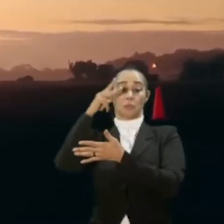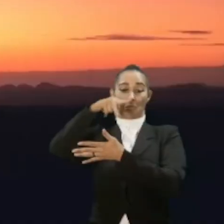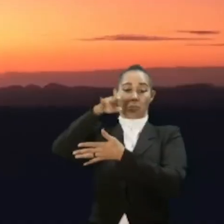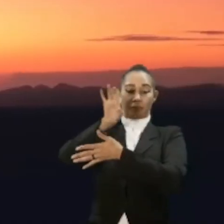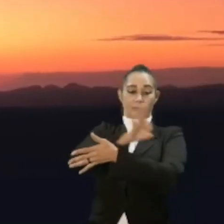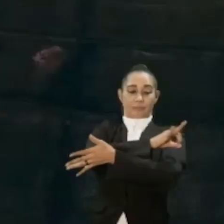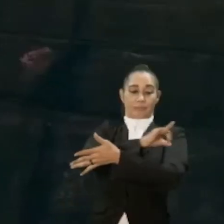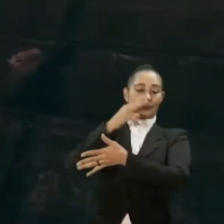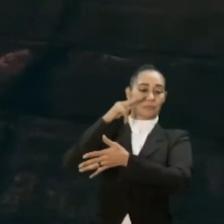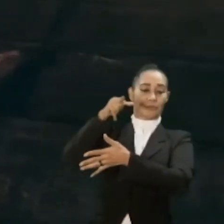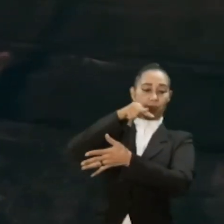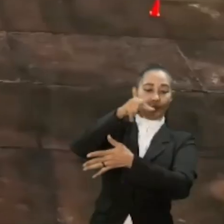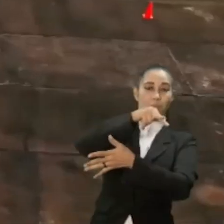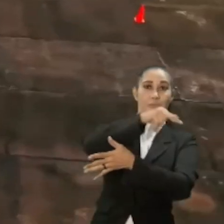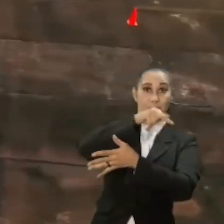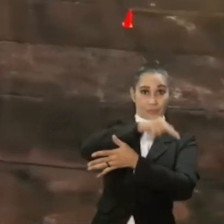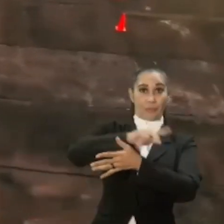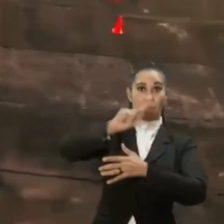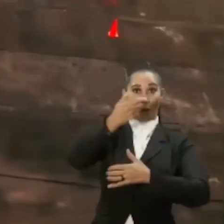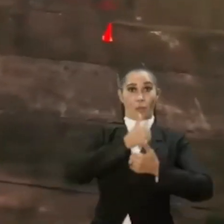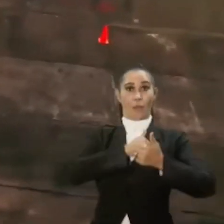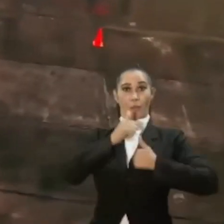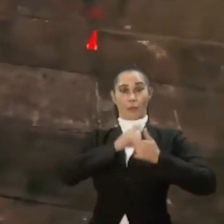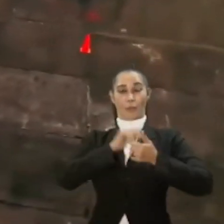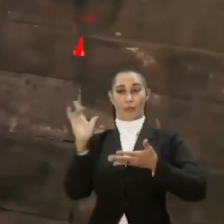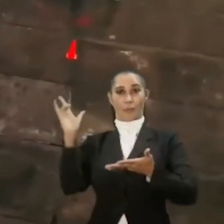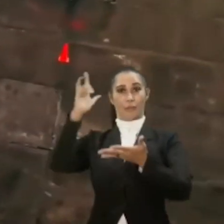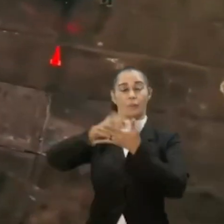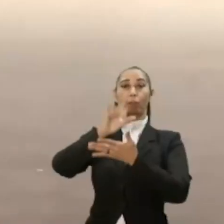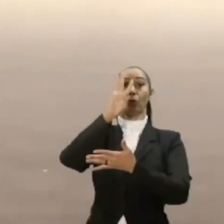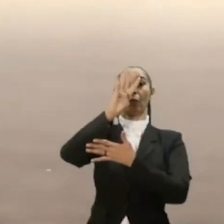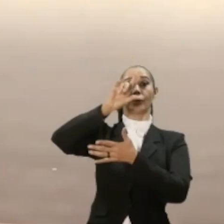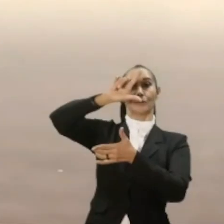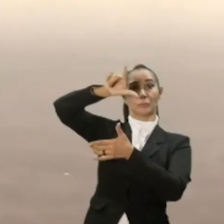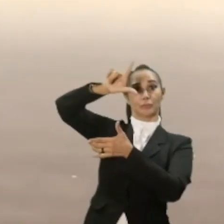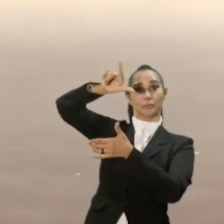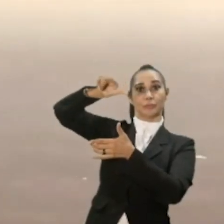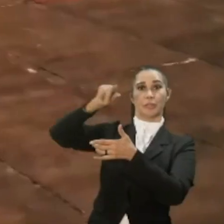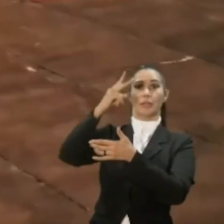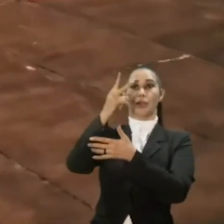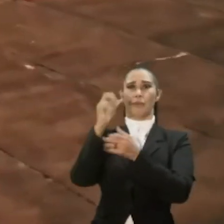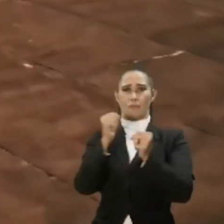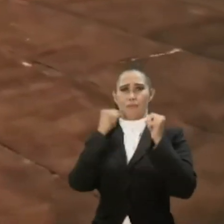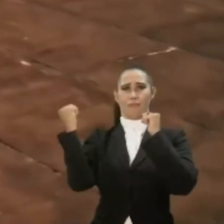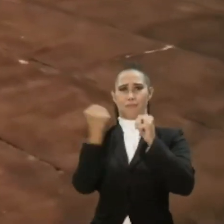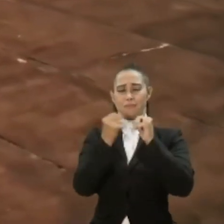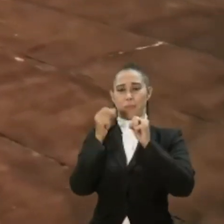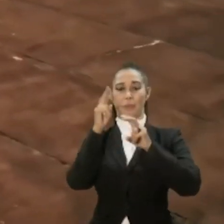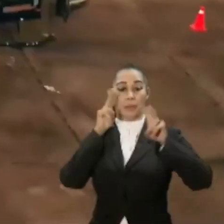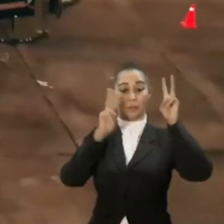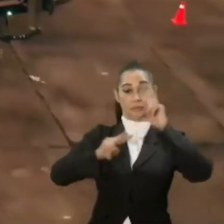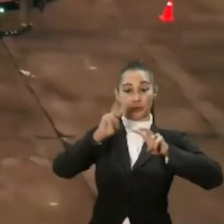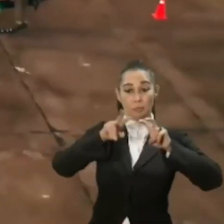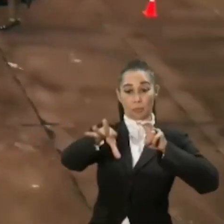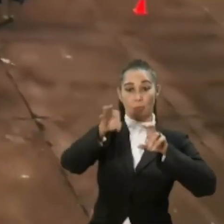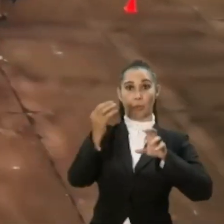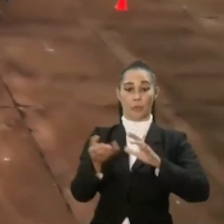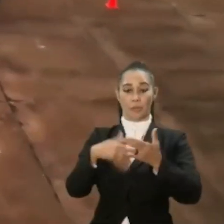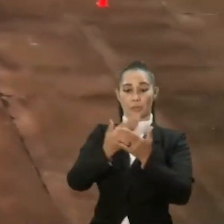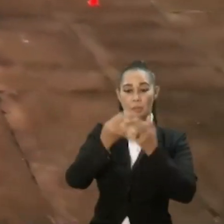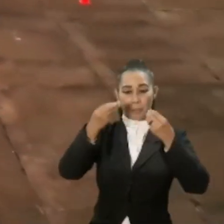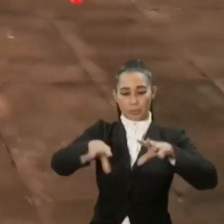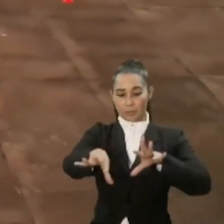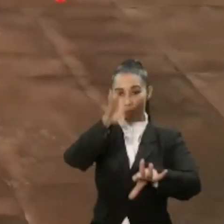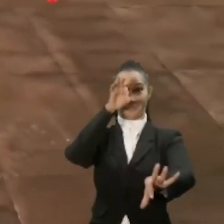entrenamiento. Y por primera vez la Fuerza Aérea adquiere 4 helicópteros de 2 turbinas para las operaciones de búsqueda y rescate en alta mar